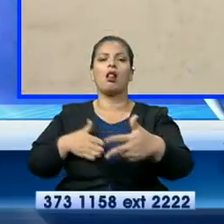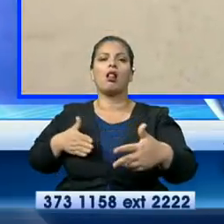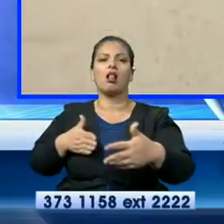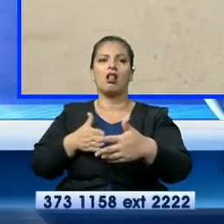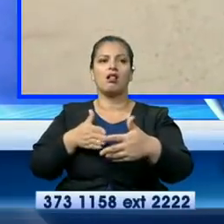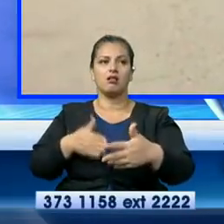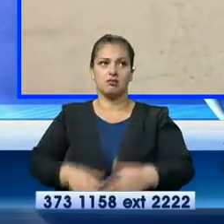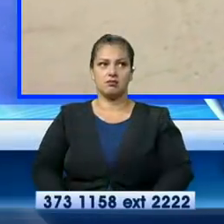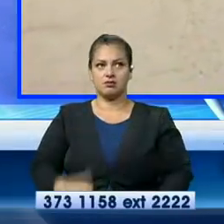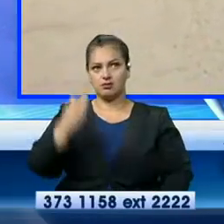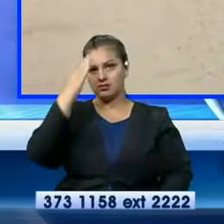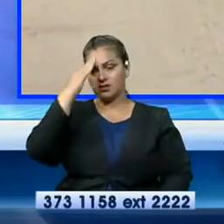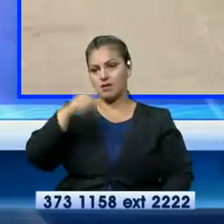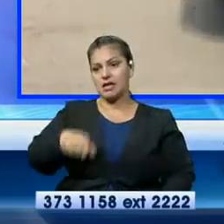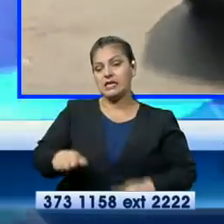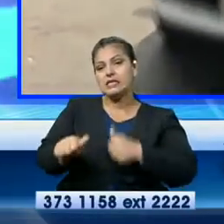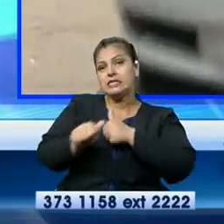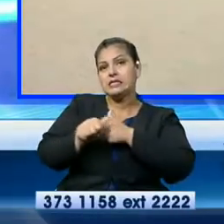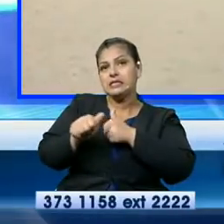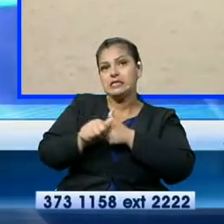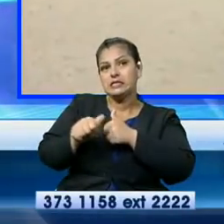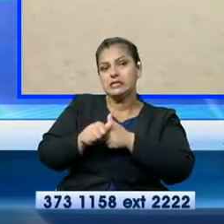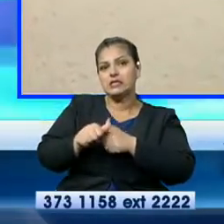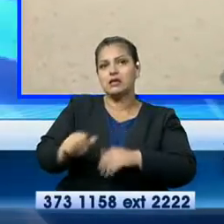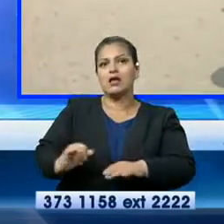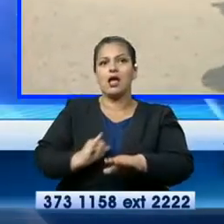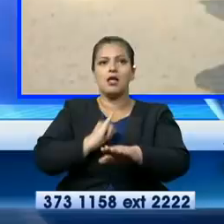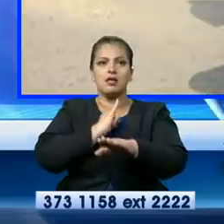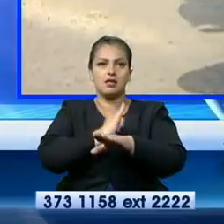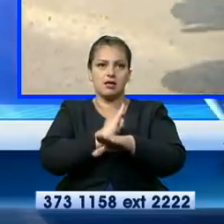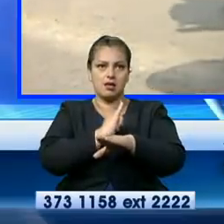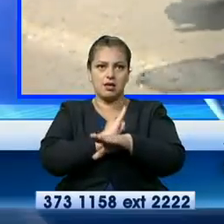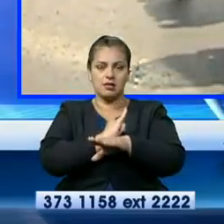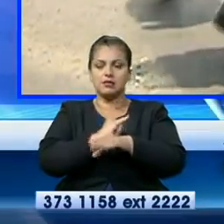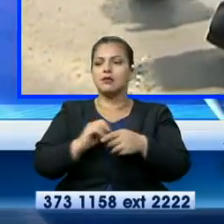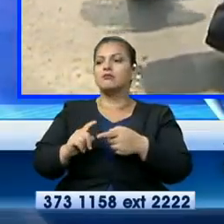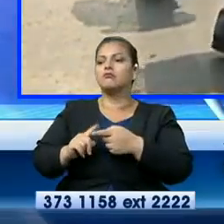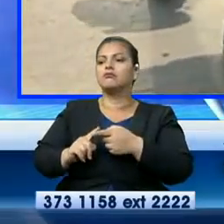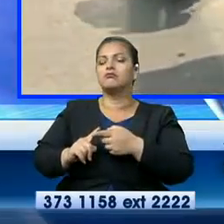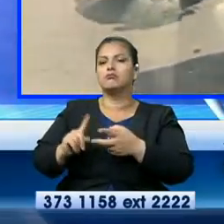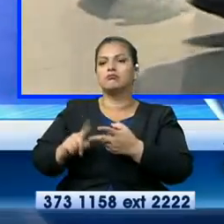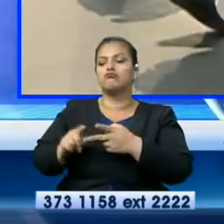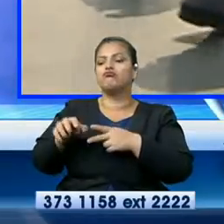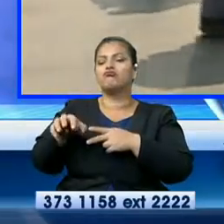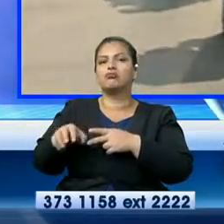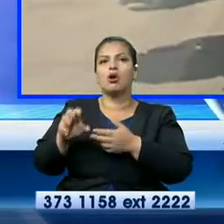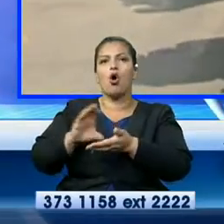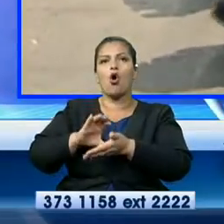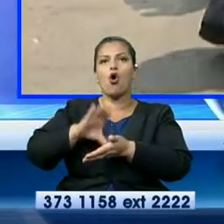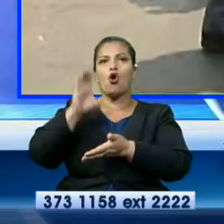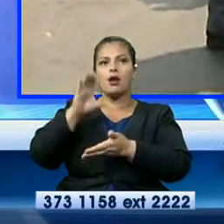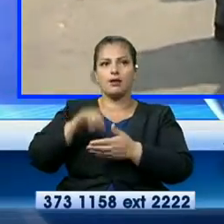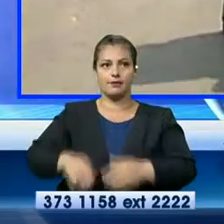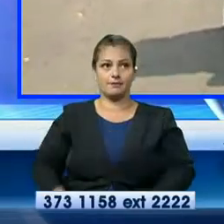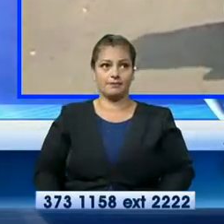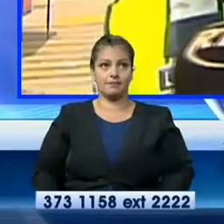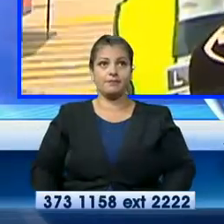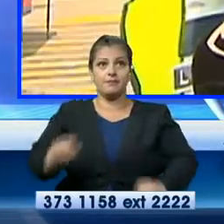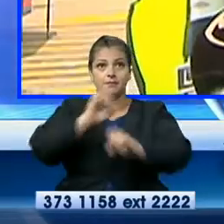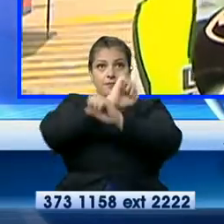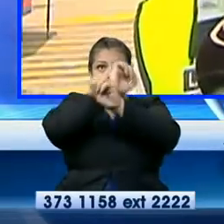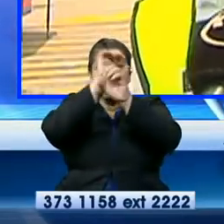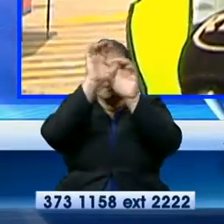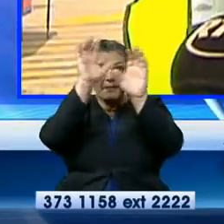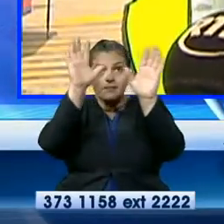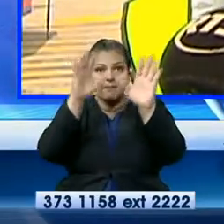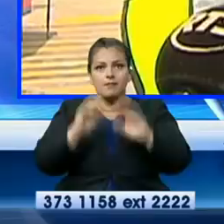colegio que existe que cerca al templo que existe de noche y al mediodía y en la mañana también son tres horarios en los que